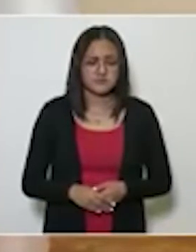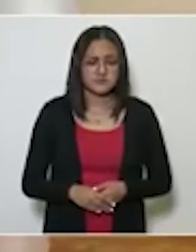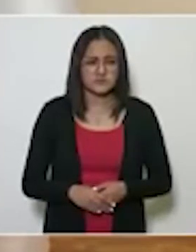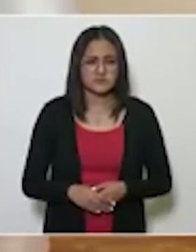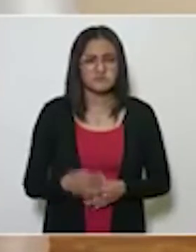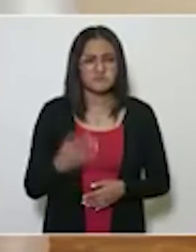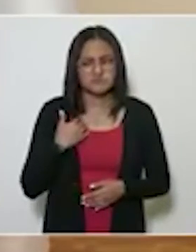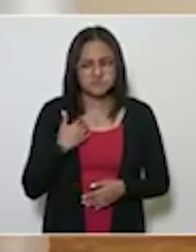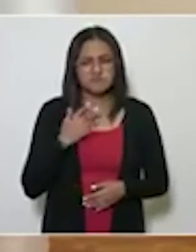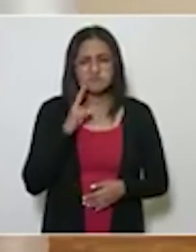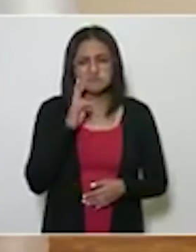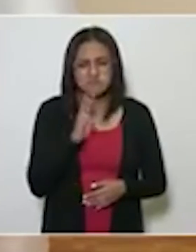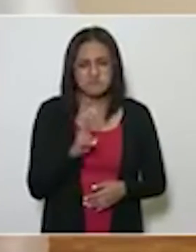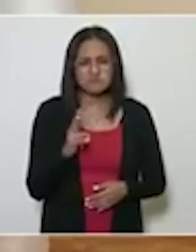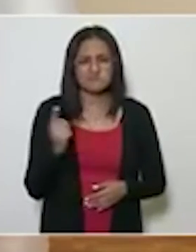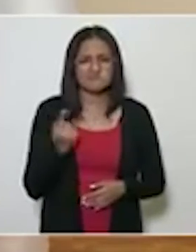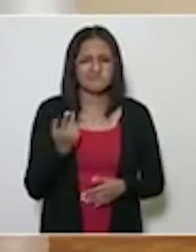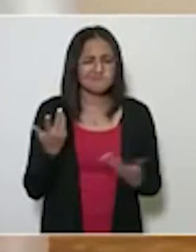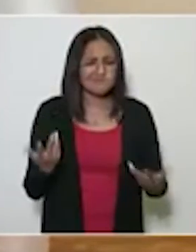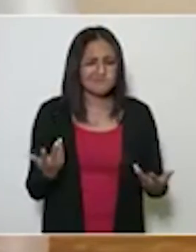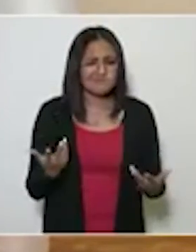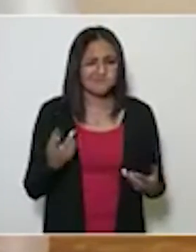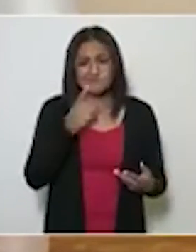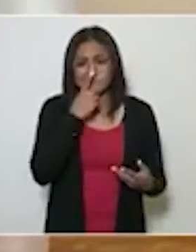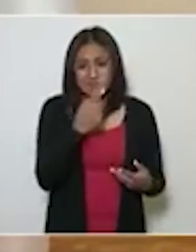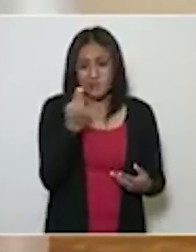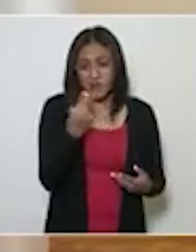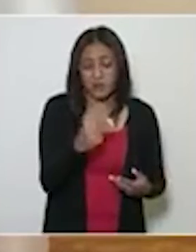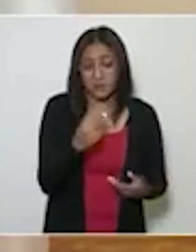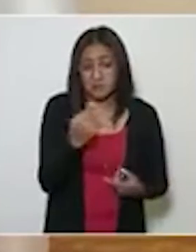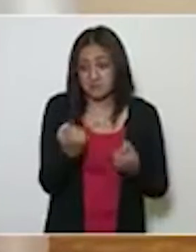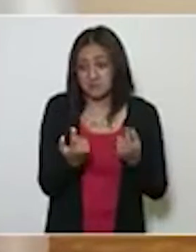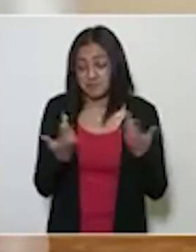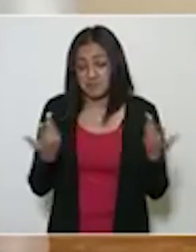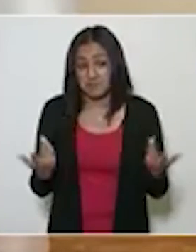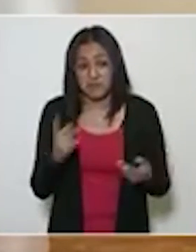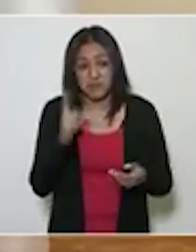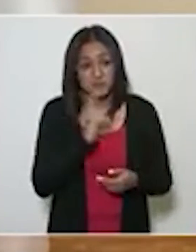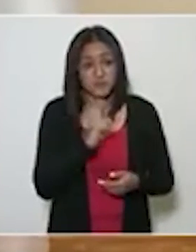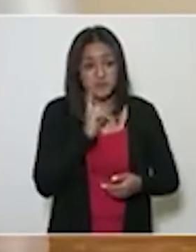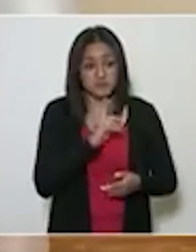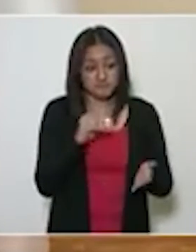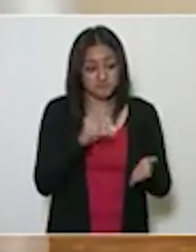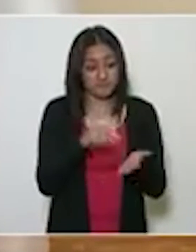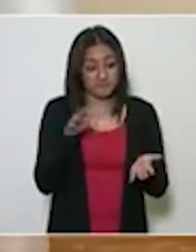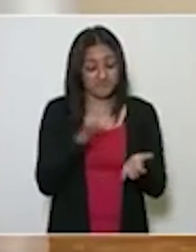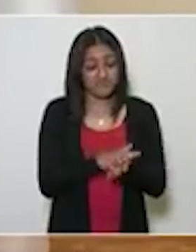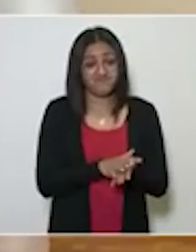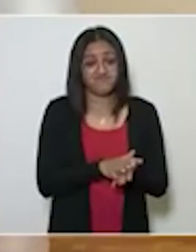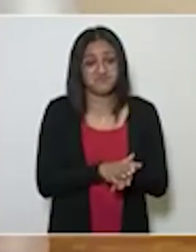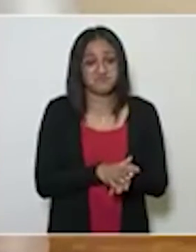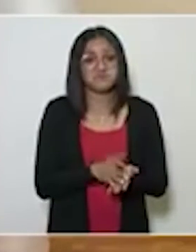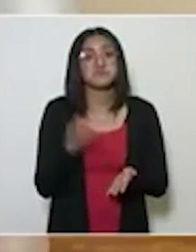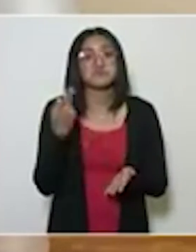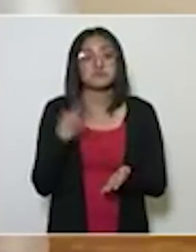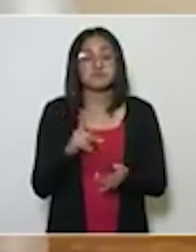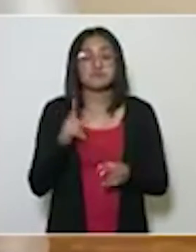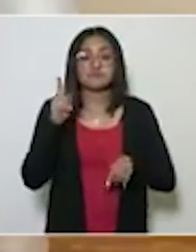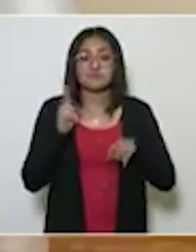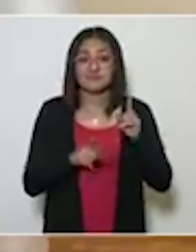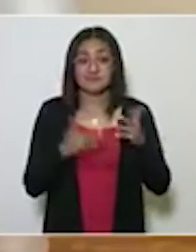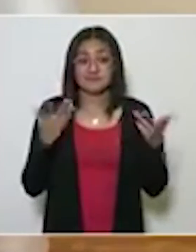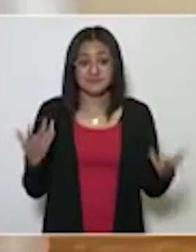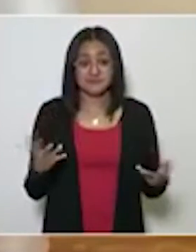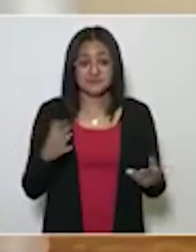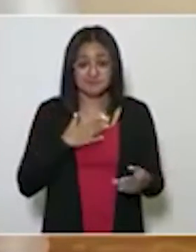Yo veo que señala nombres la señora, pero dependen no